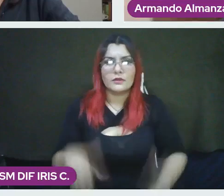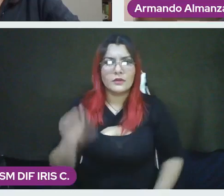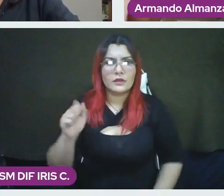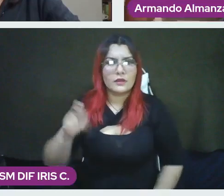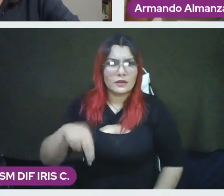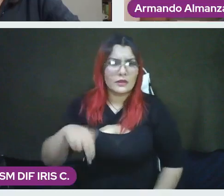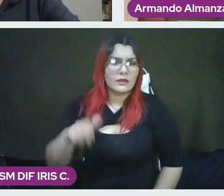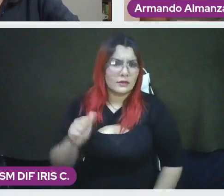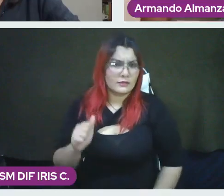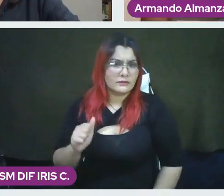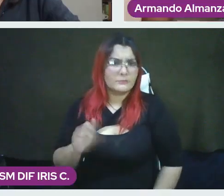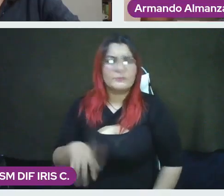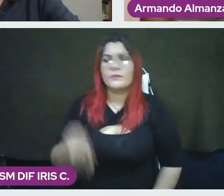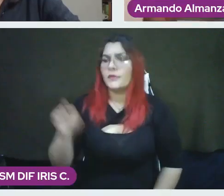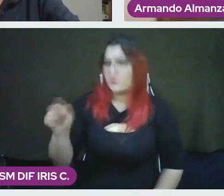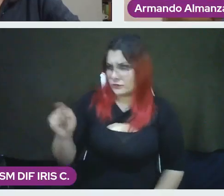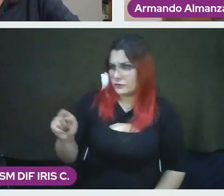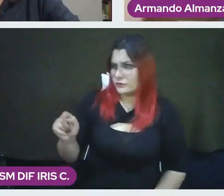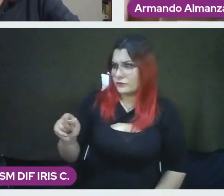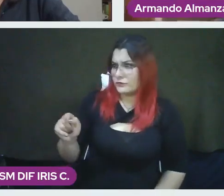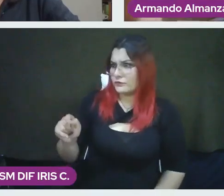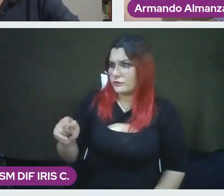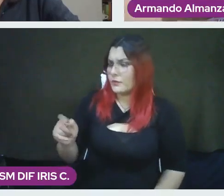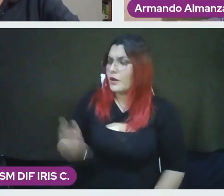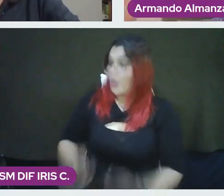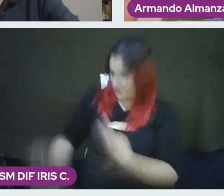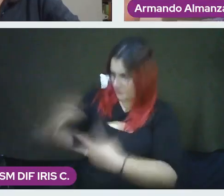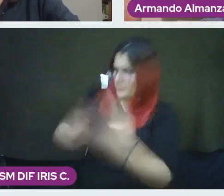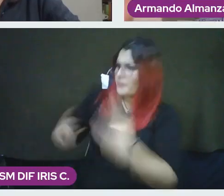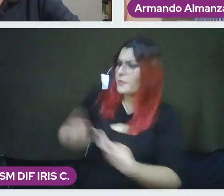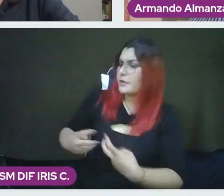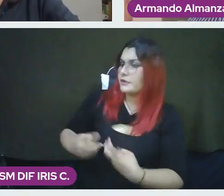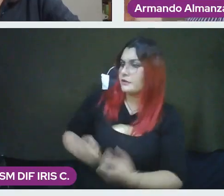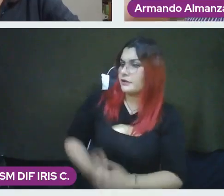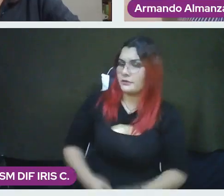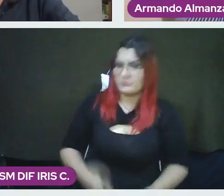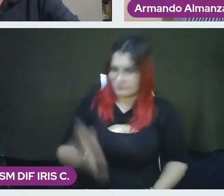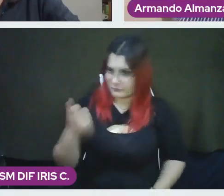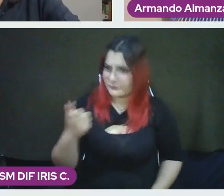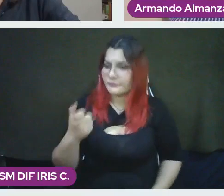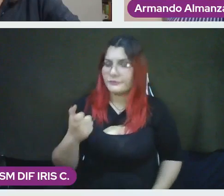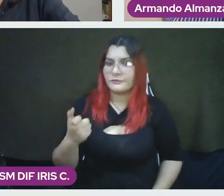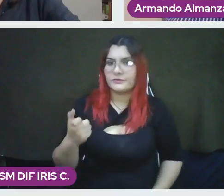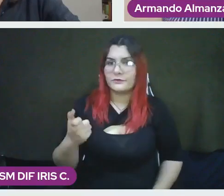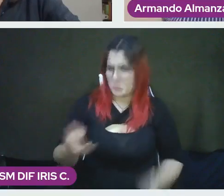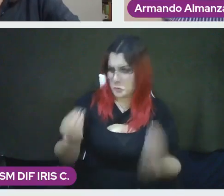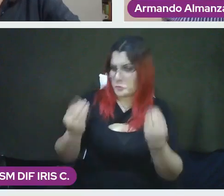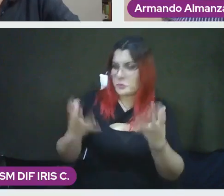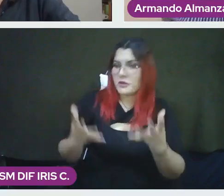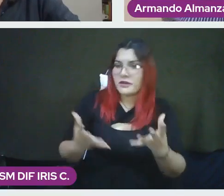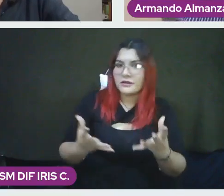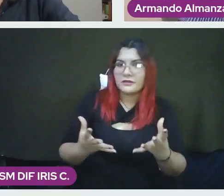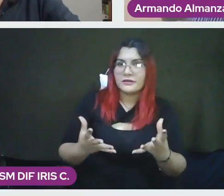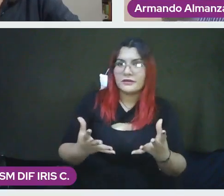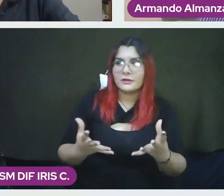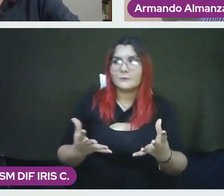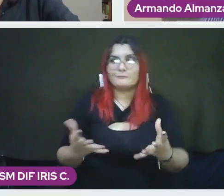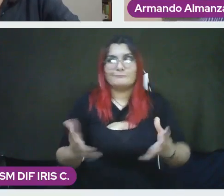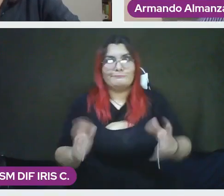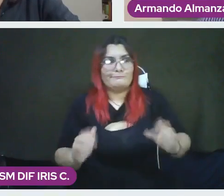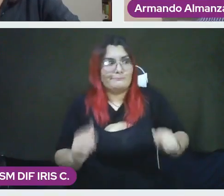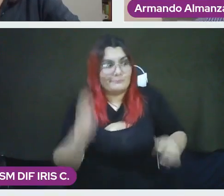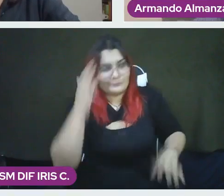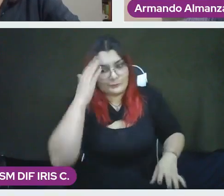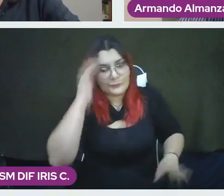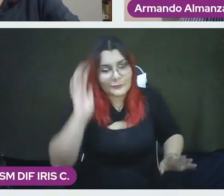100 millones de dólares? Pues quizás sí, no lo sé, pero pues, si no los tiene, no me